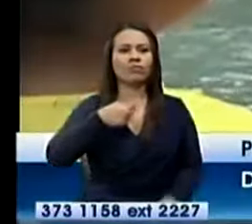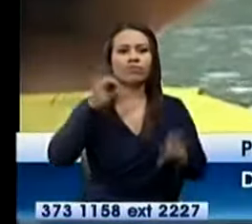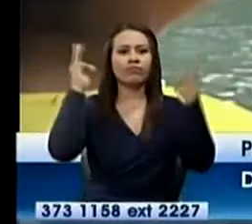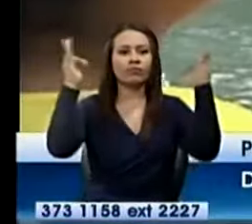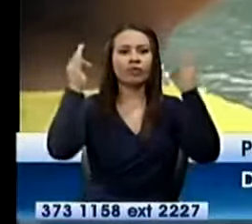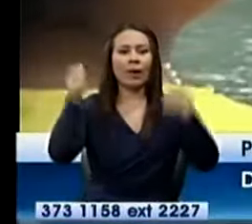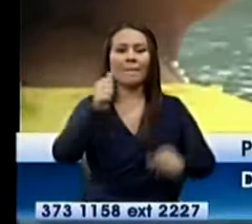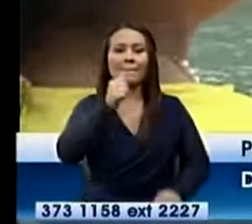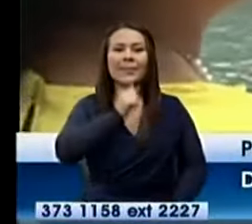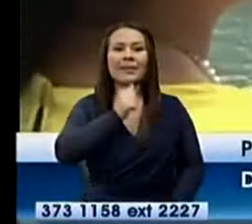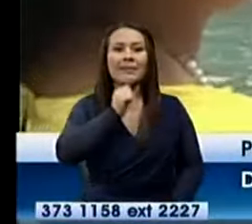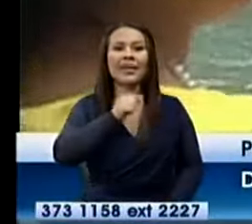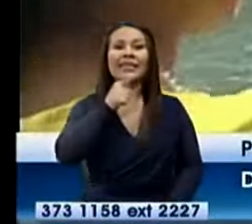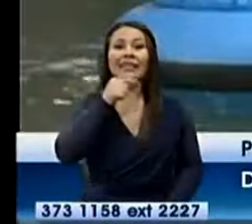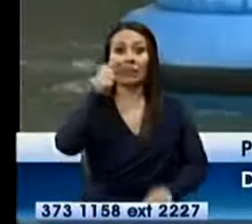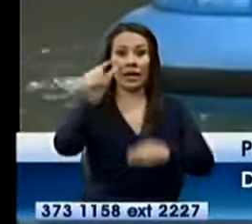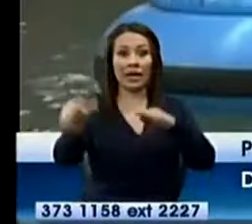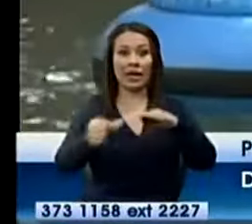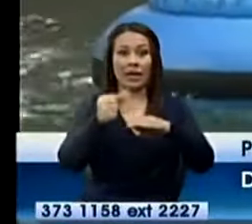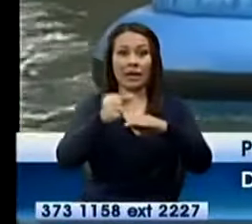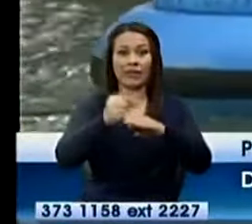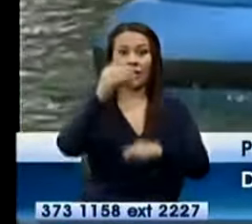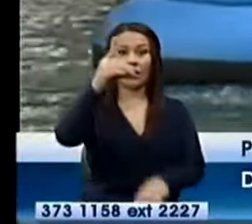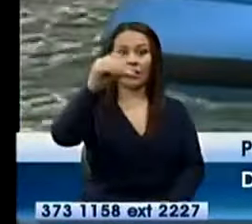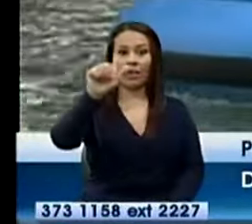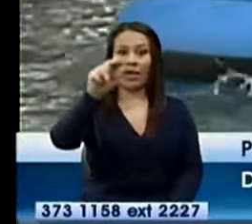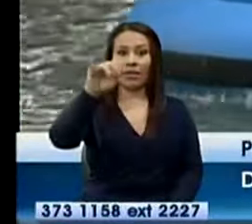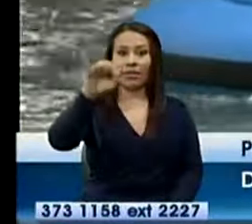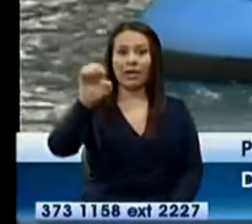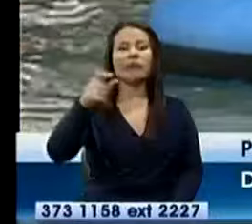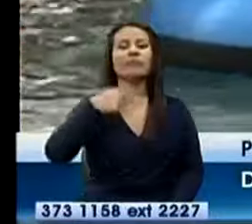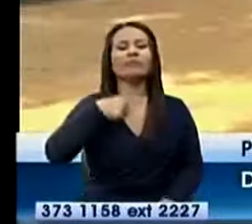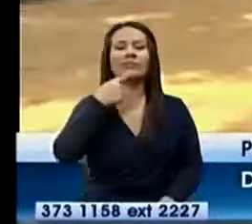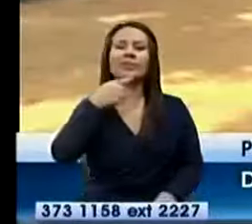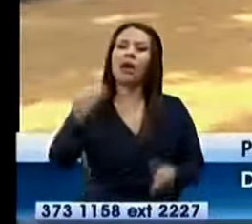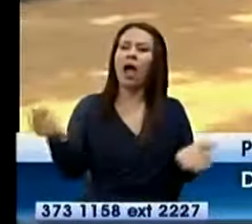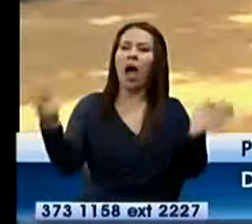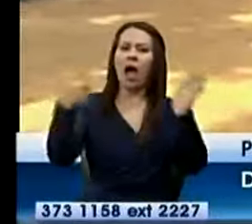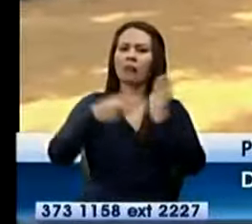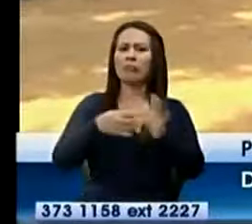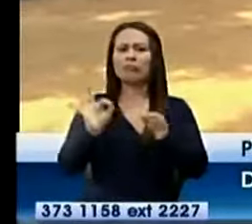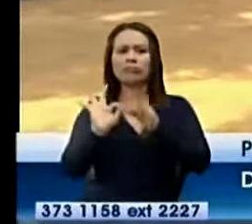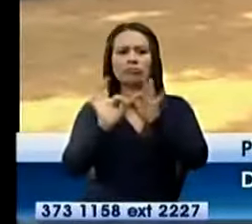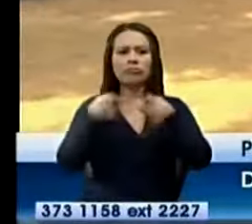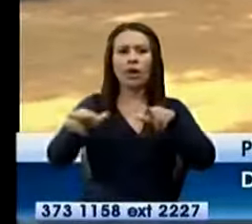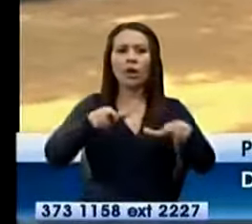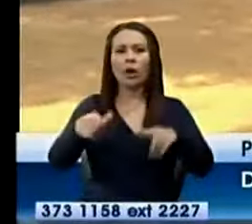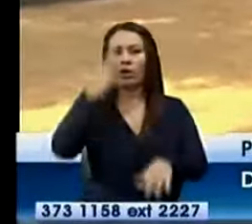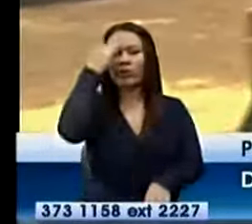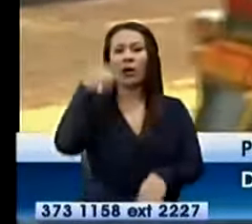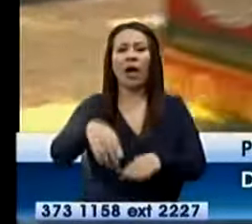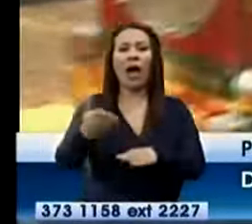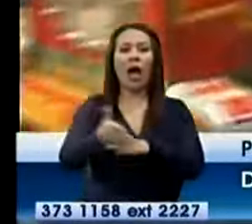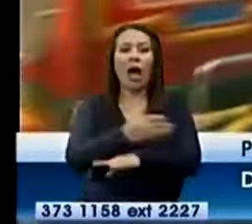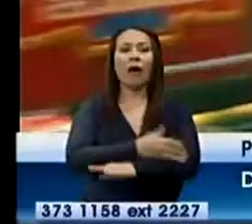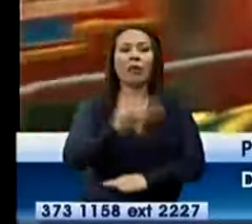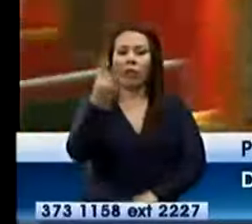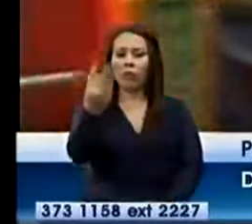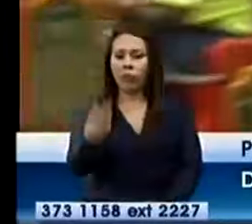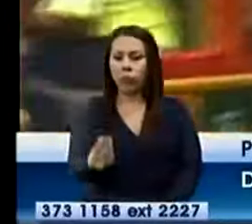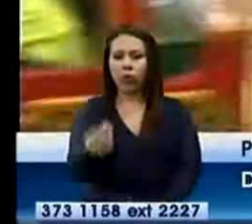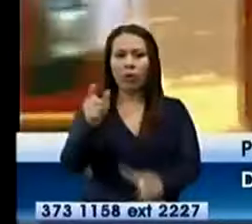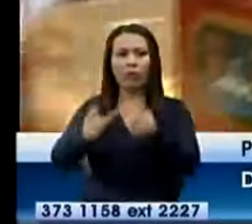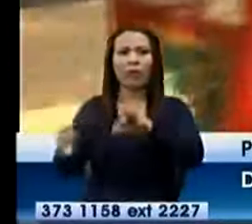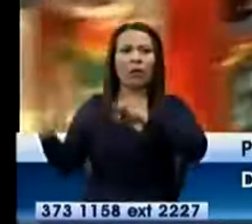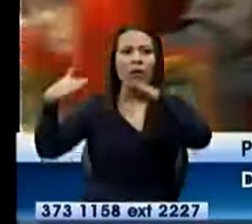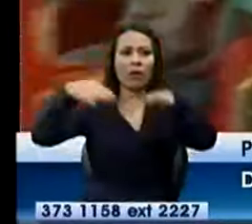m fundación Daniel Torres considera que era necesaria una reactivación en el lugar ya que últimamente había reducido el